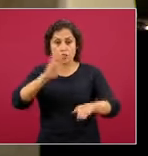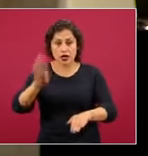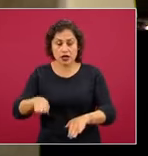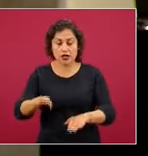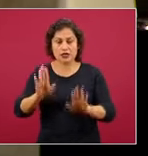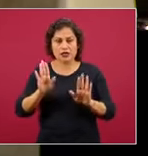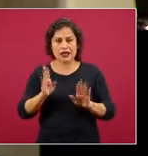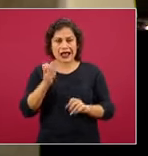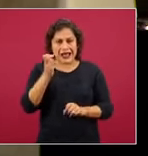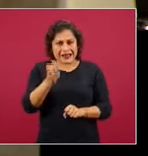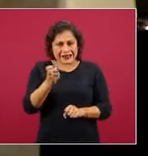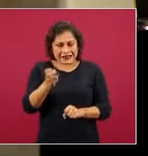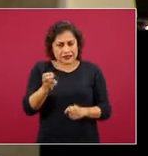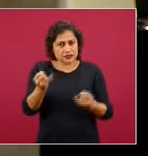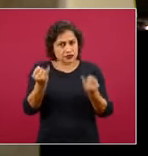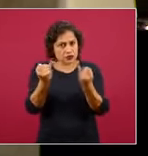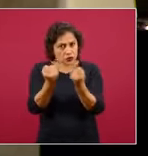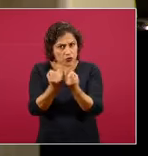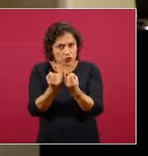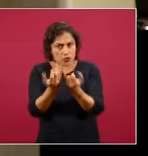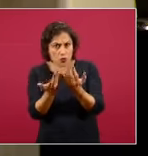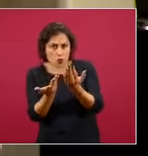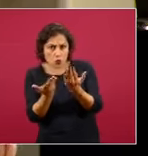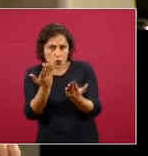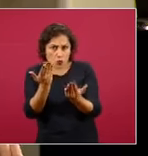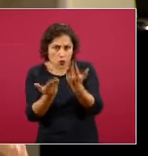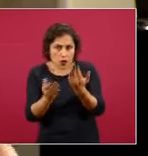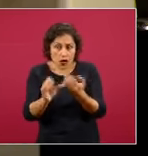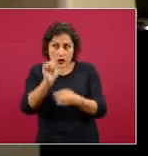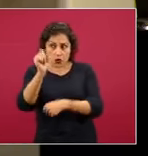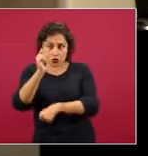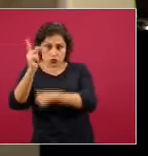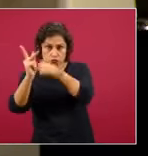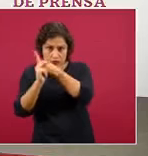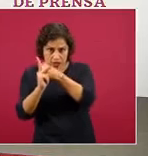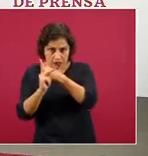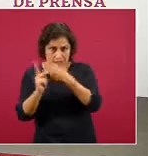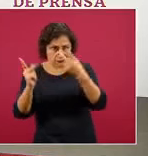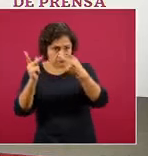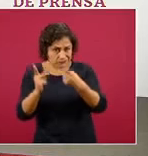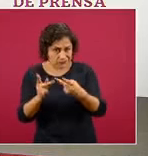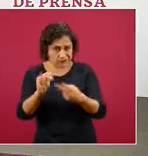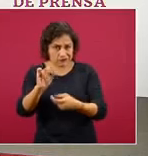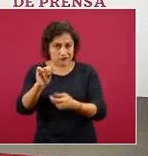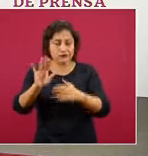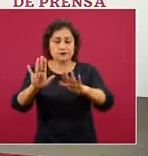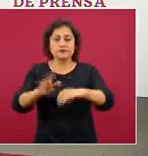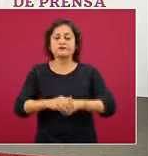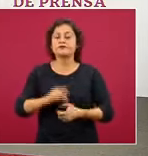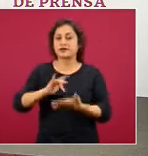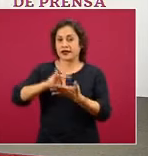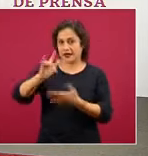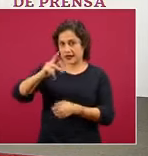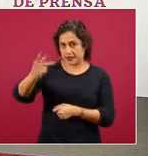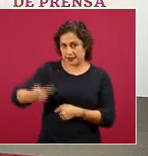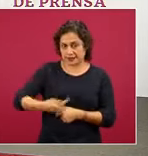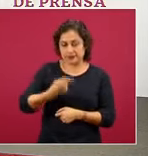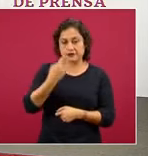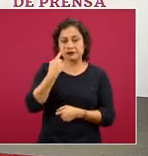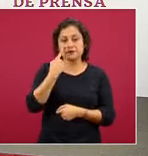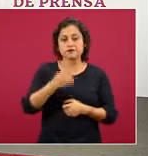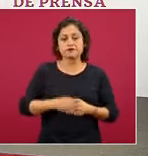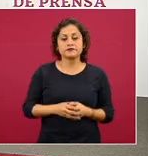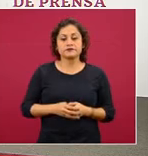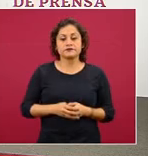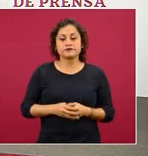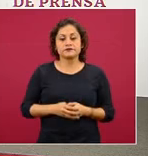es un rango similar, digamos, al que presentan otros países. Gracias. Gracias por la pregunta.